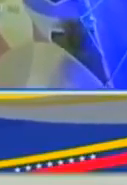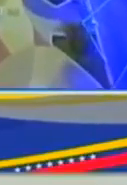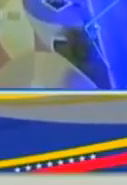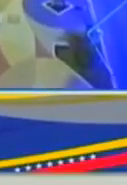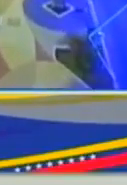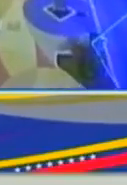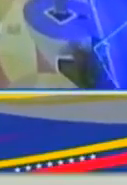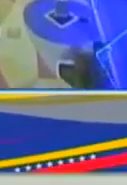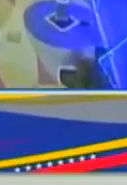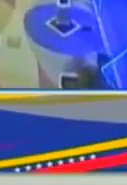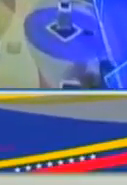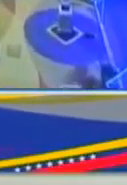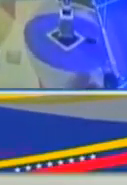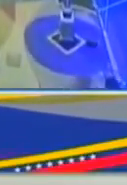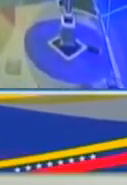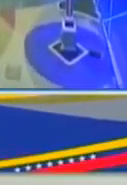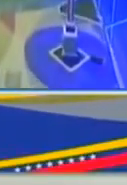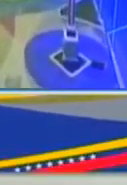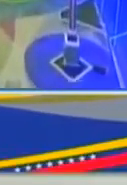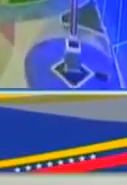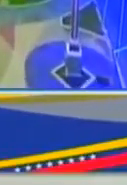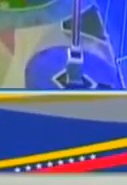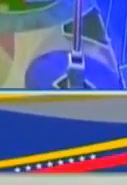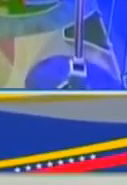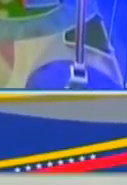diciembre flexibilización activa,